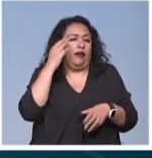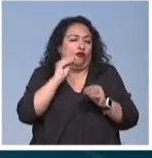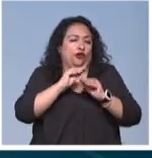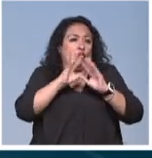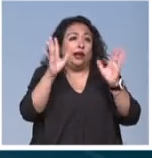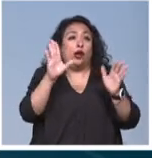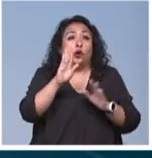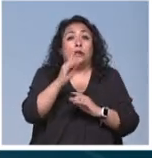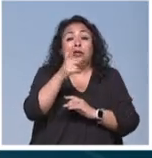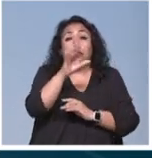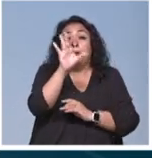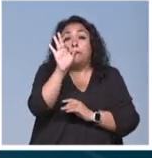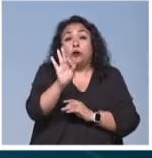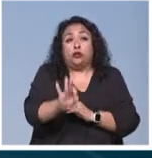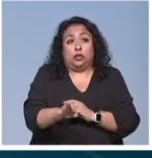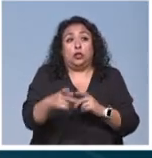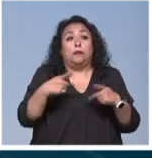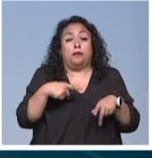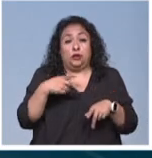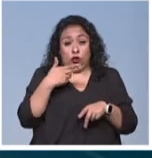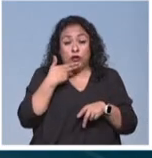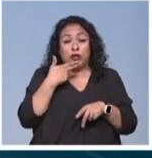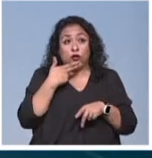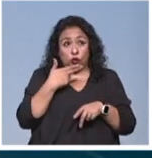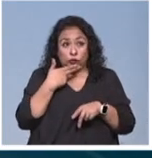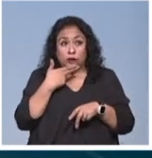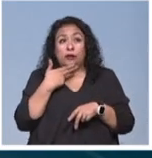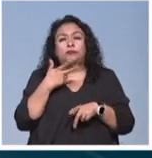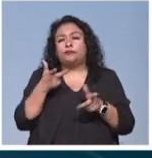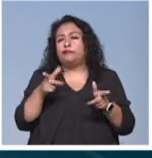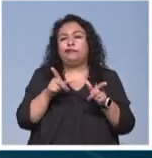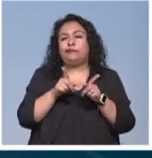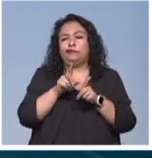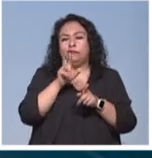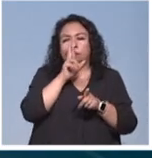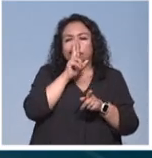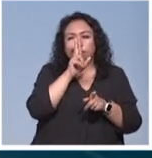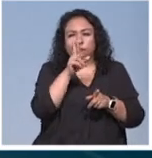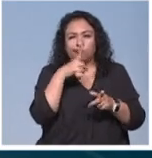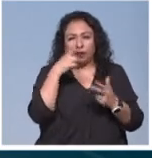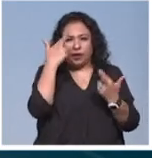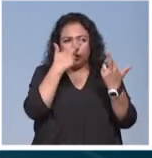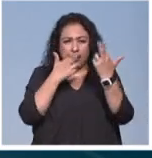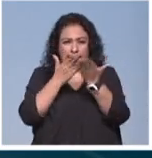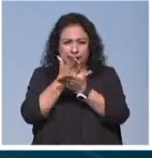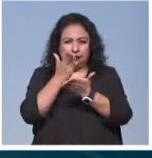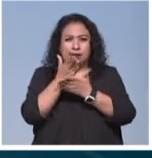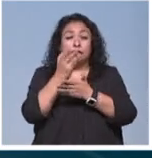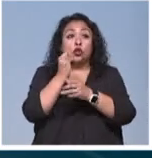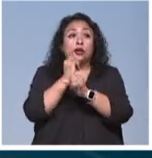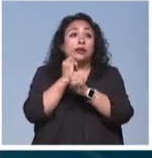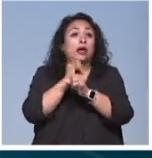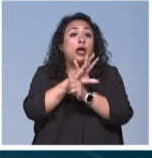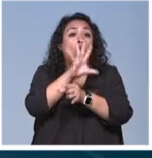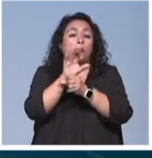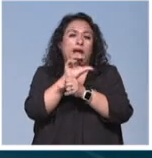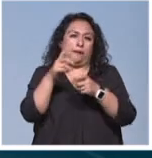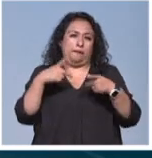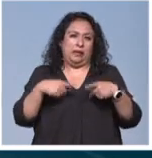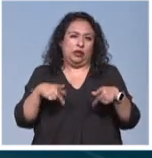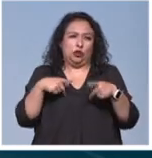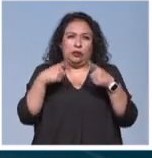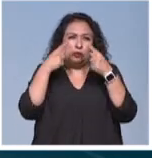97 de la población lo utiliza a manera de conclusión vamos a revisar el acceso a internet en el total de la población